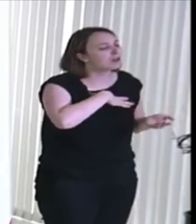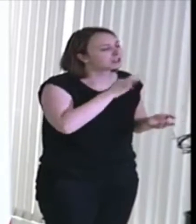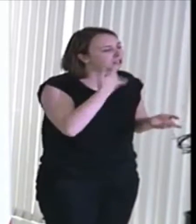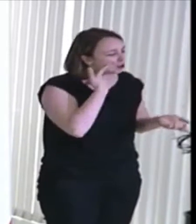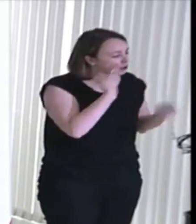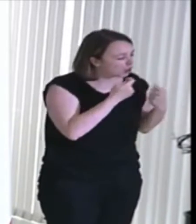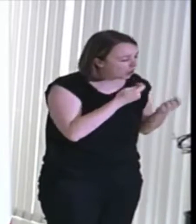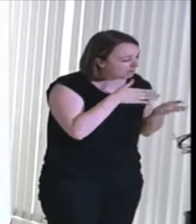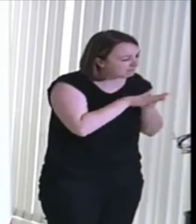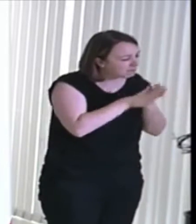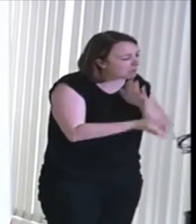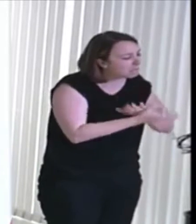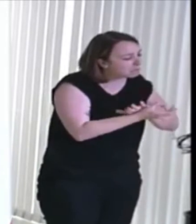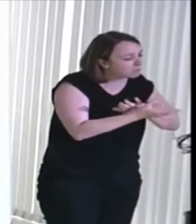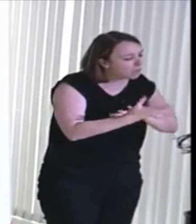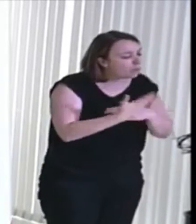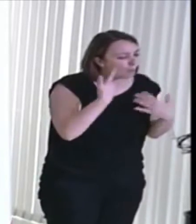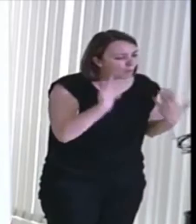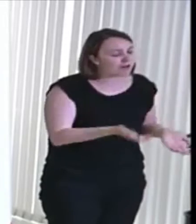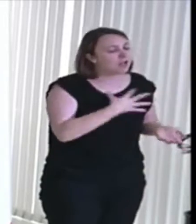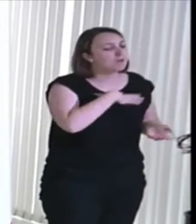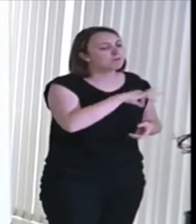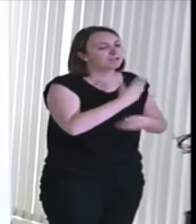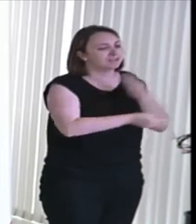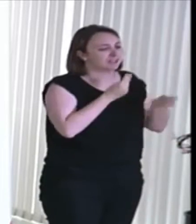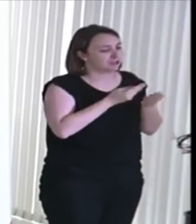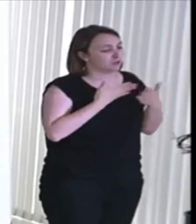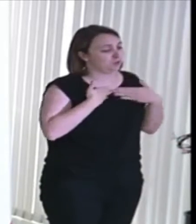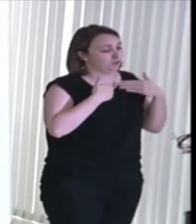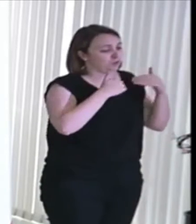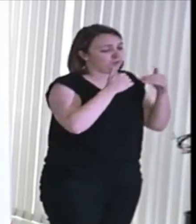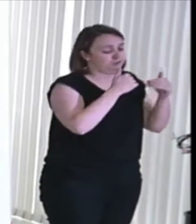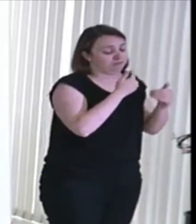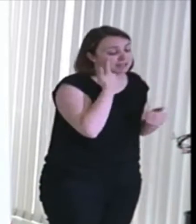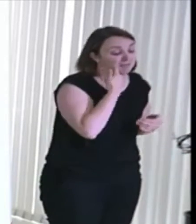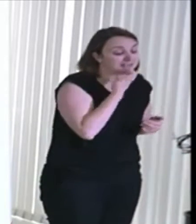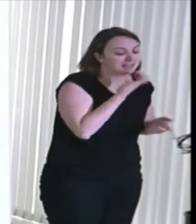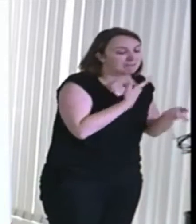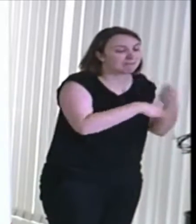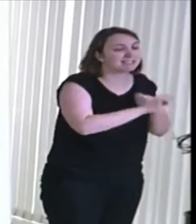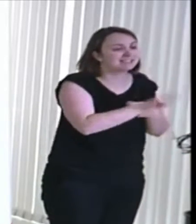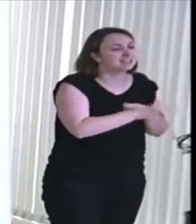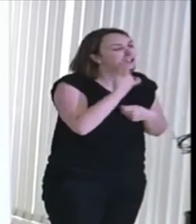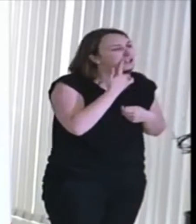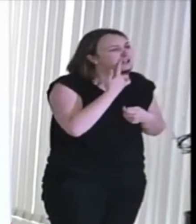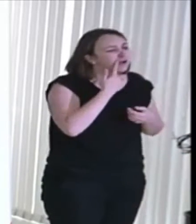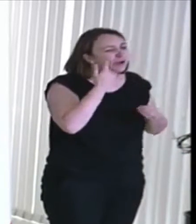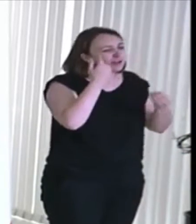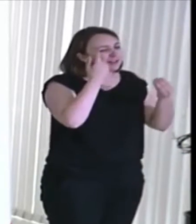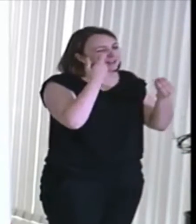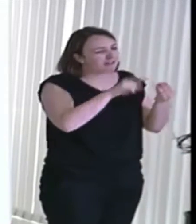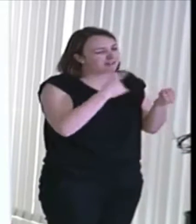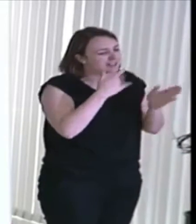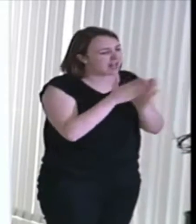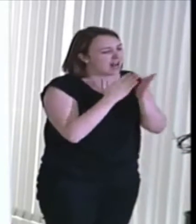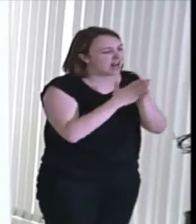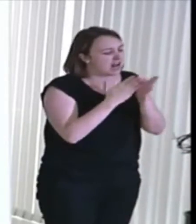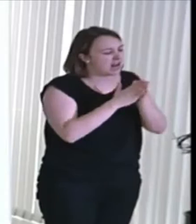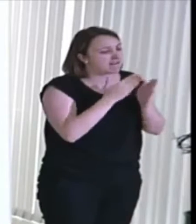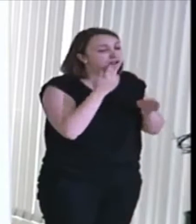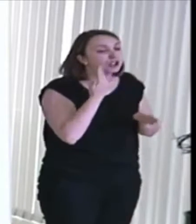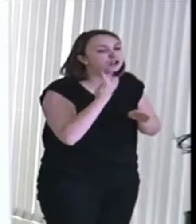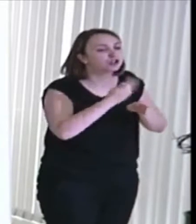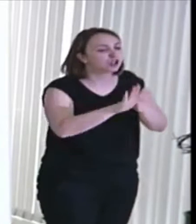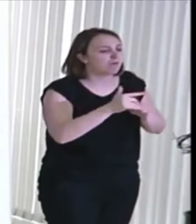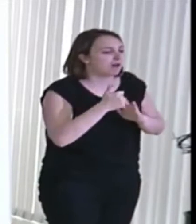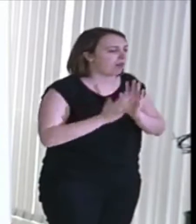muy bien la producción y puedes hacer lo que tú creas o se piense que se va a vender. No es necesario ya quemar los libros excedentes, ¿no? Como